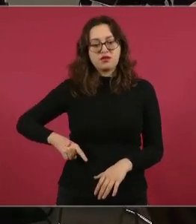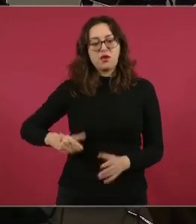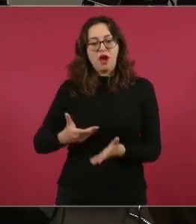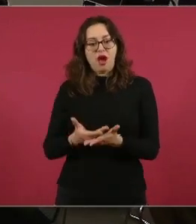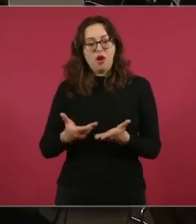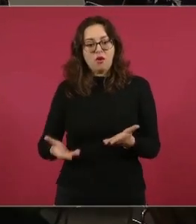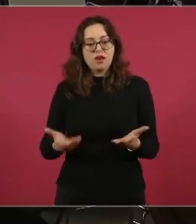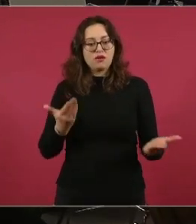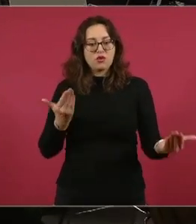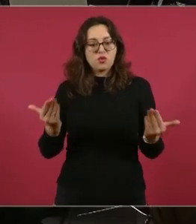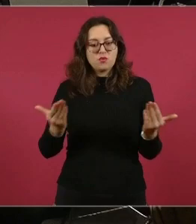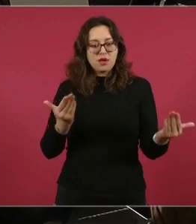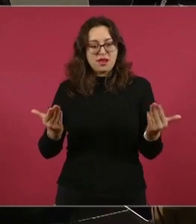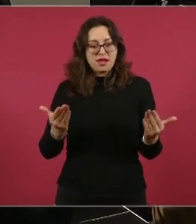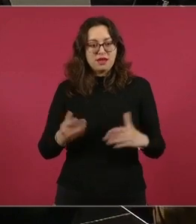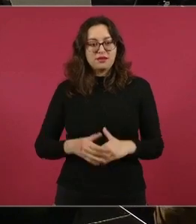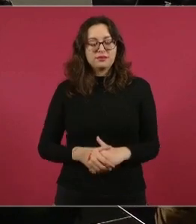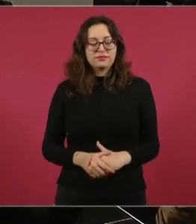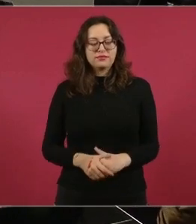Pero esto